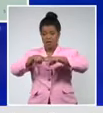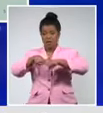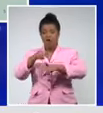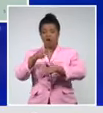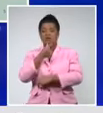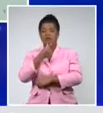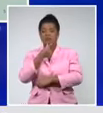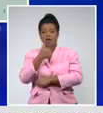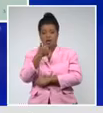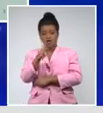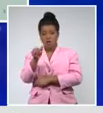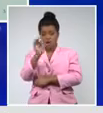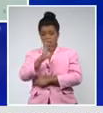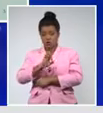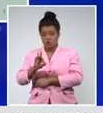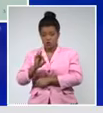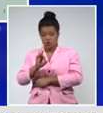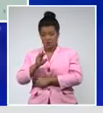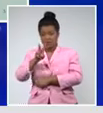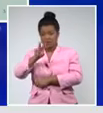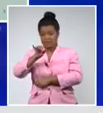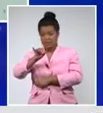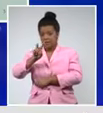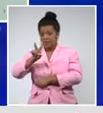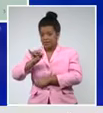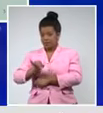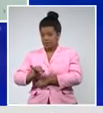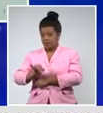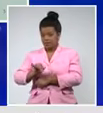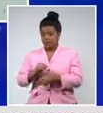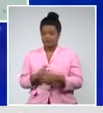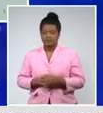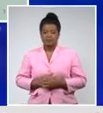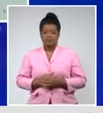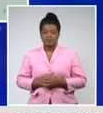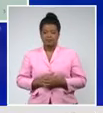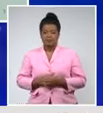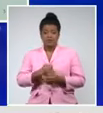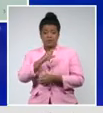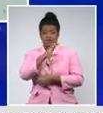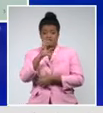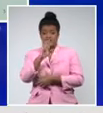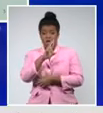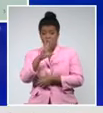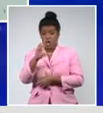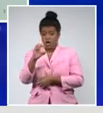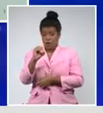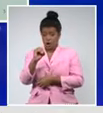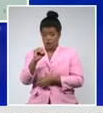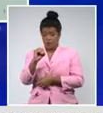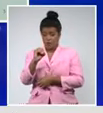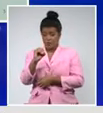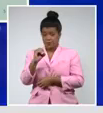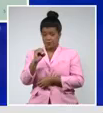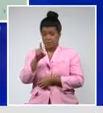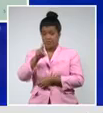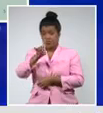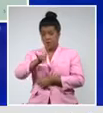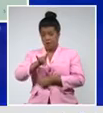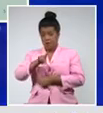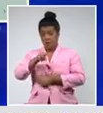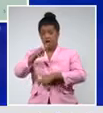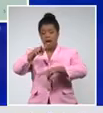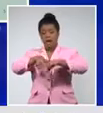10 de octubre con 26 cada uno, El Cerro y Habana del Este con 19 cada